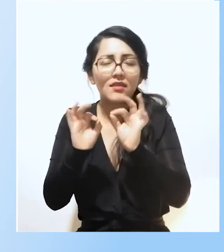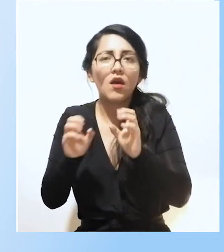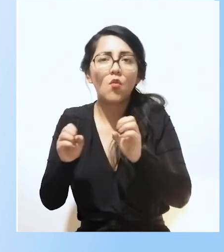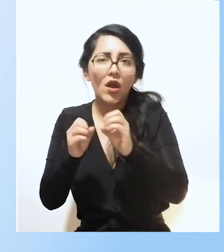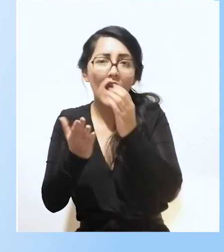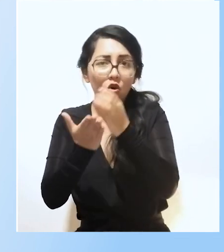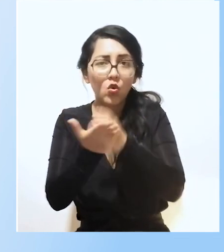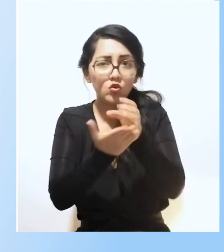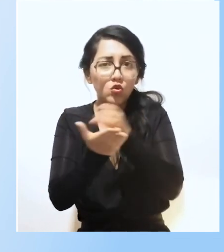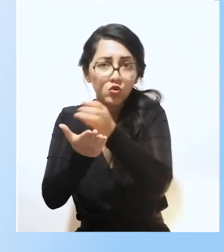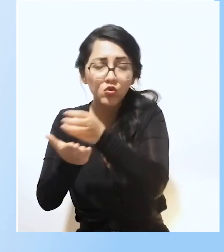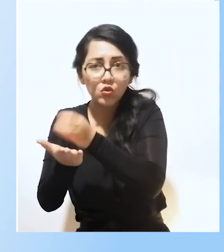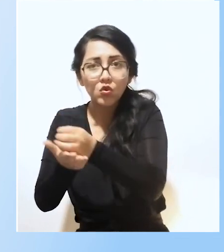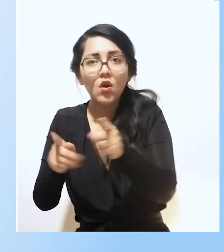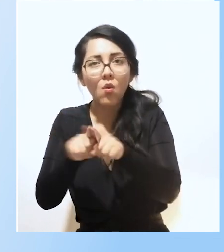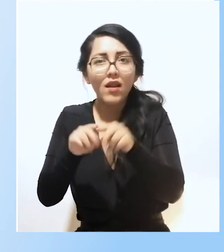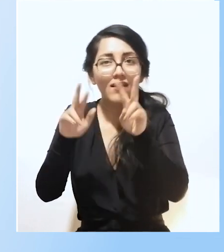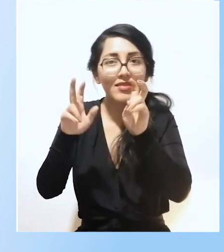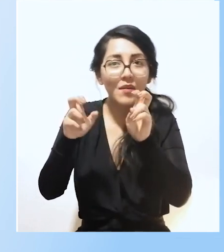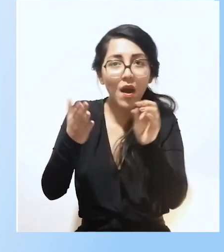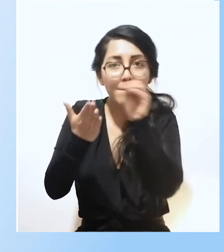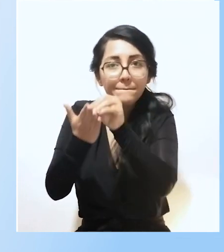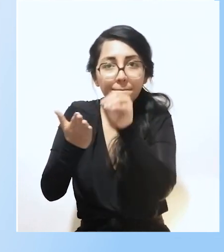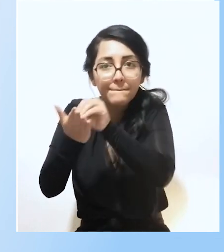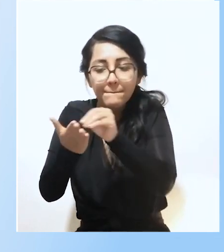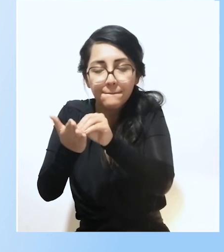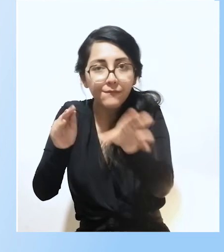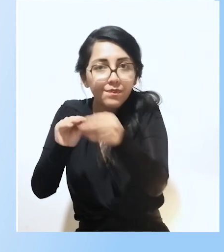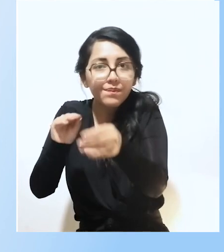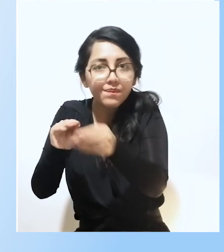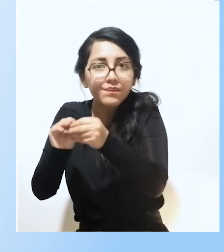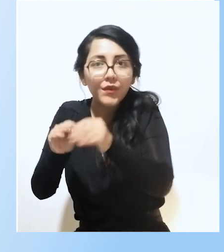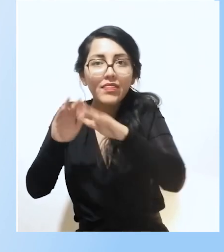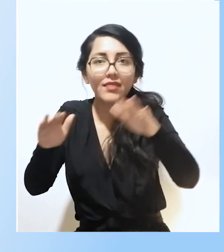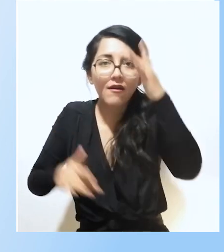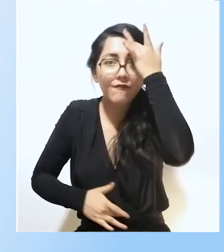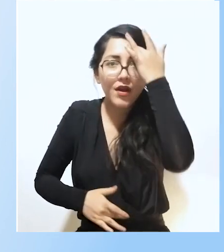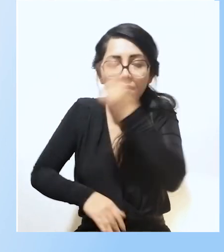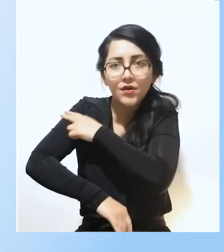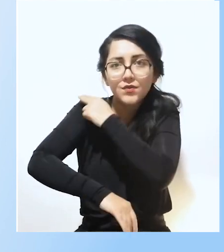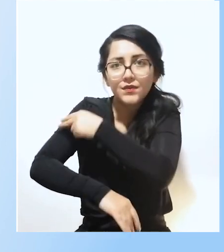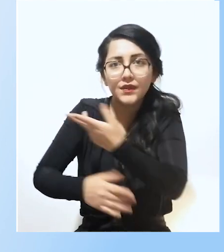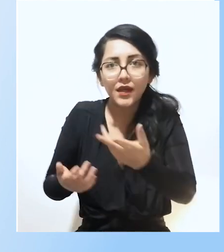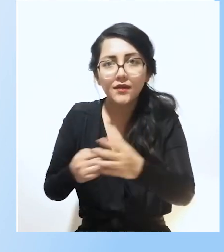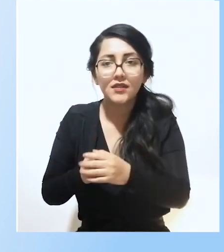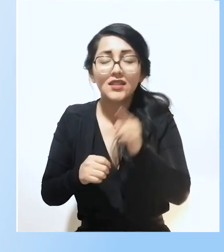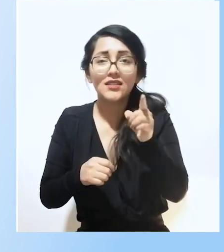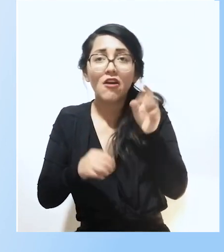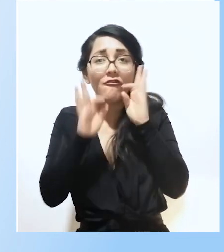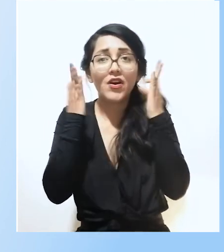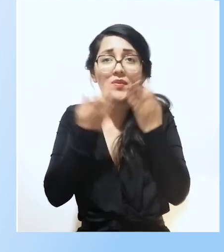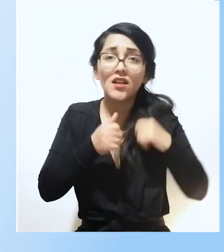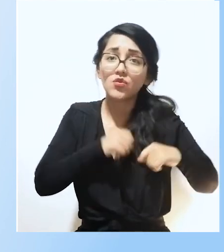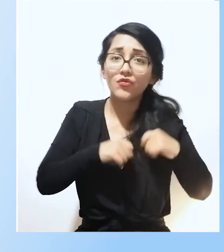se pueden ir metiendo la especificidad del niño enfermo, del niño hospitalizado, de esa familia que sufre por tener